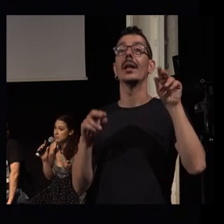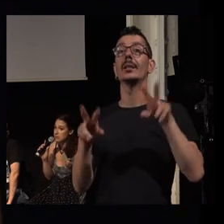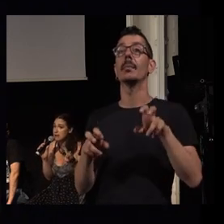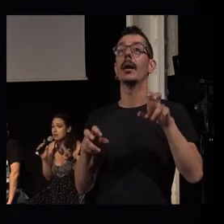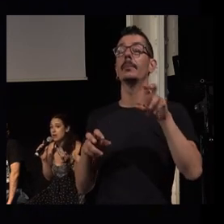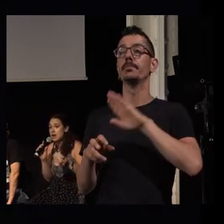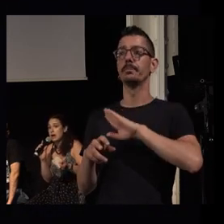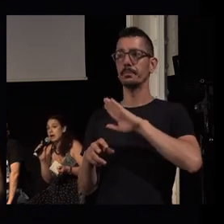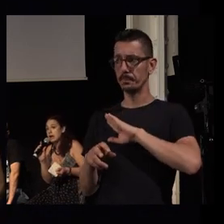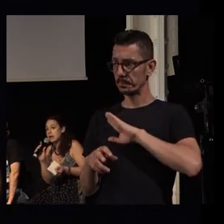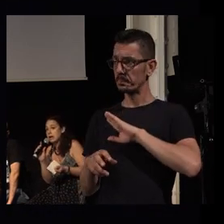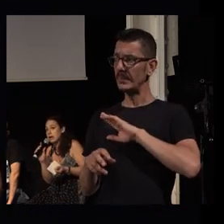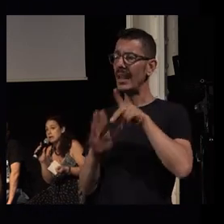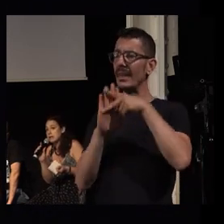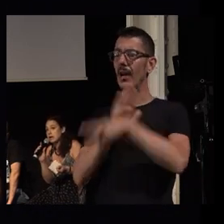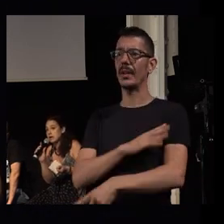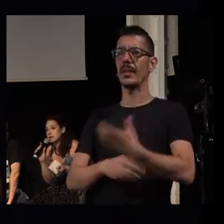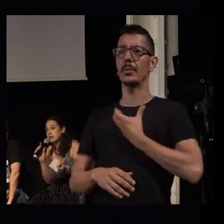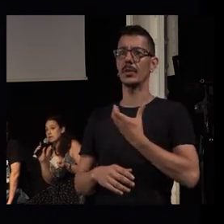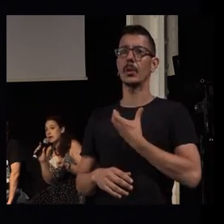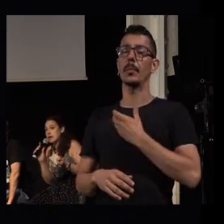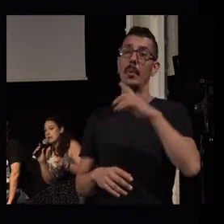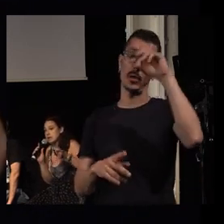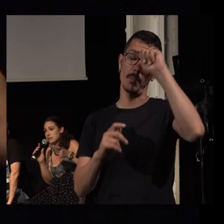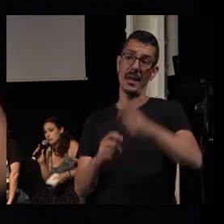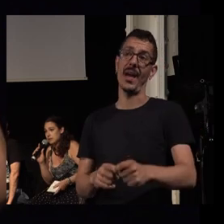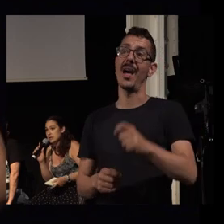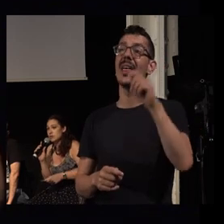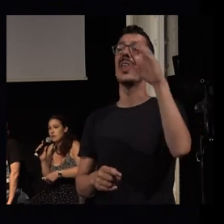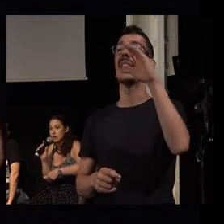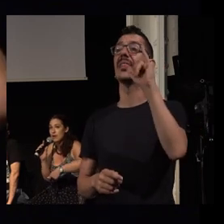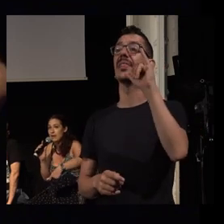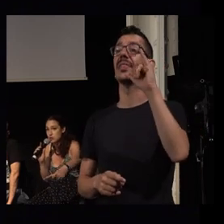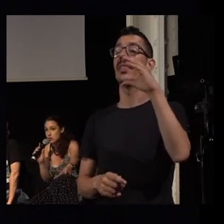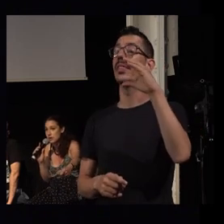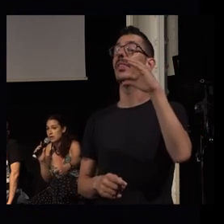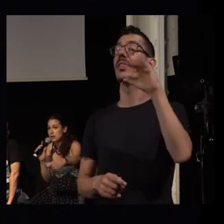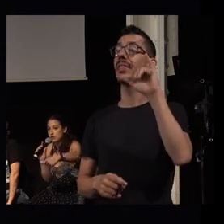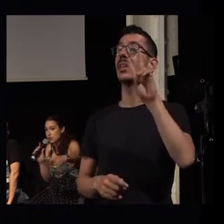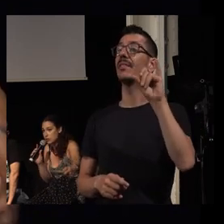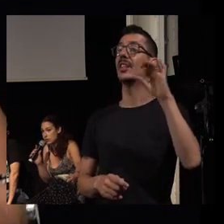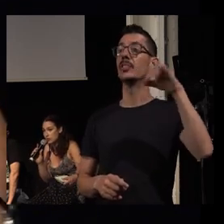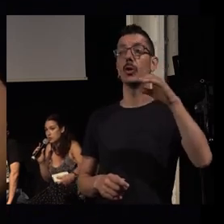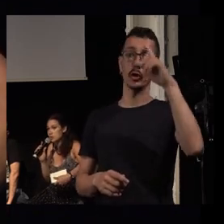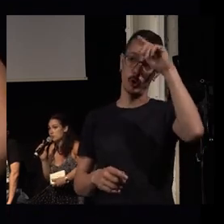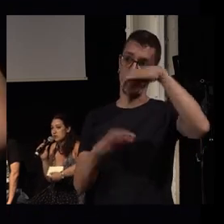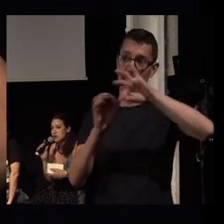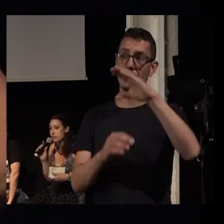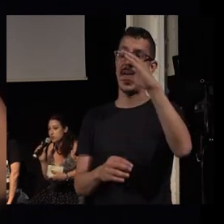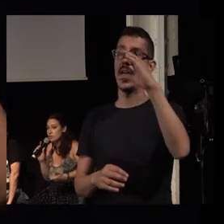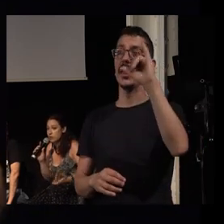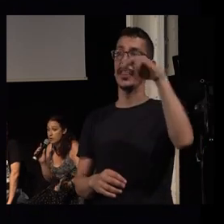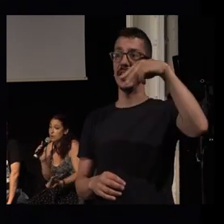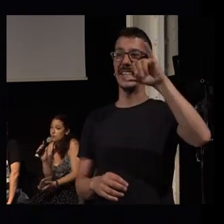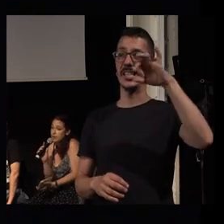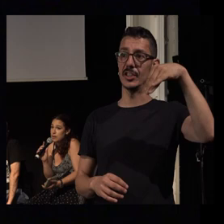que estaba multando a las trabajadoras sexuales en la calle. Insisto, creo que queda mucho y que no con esto saco